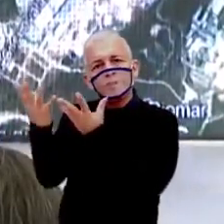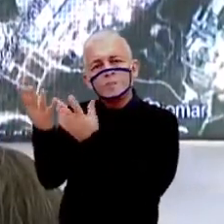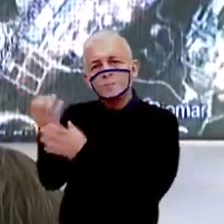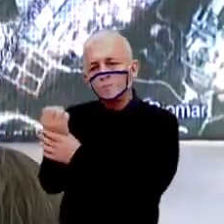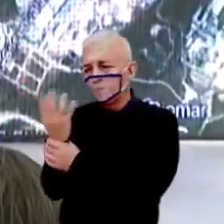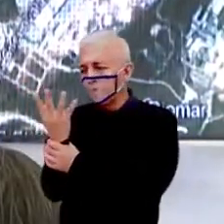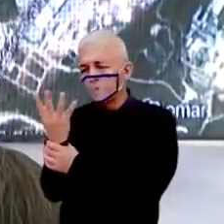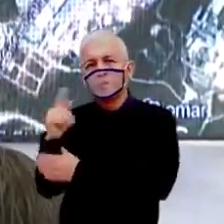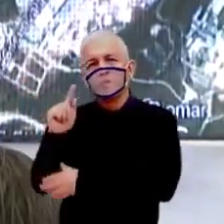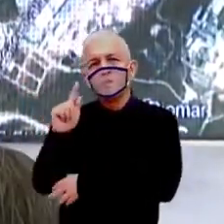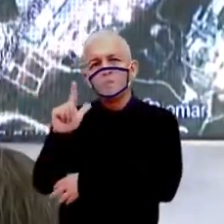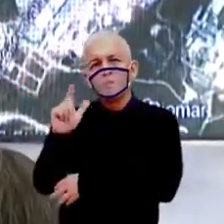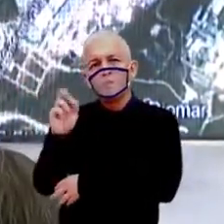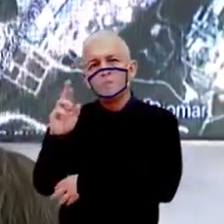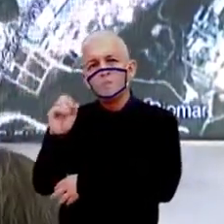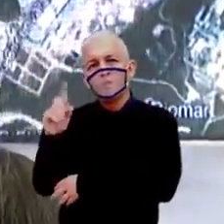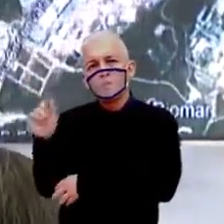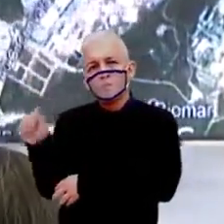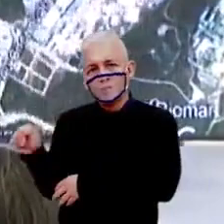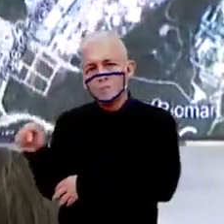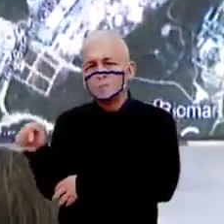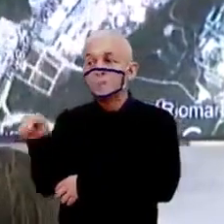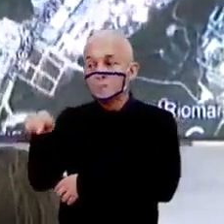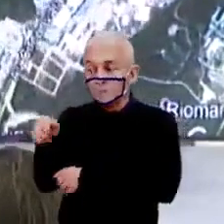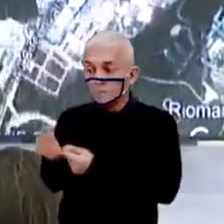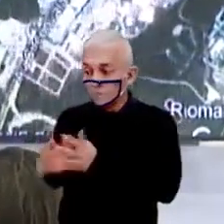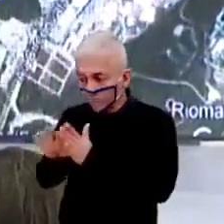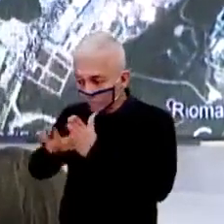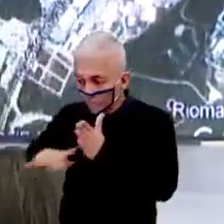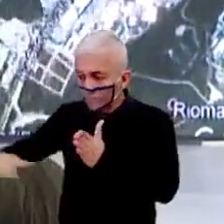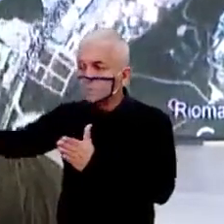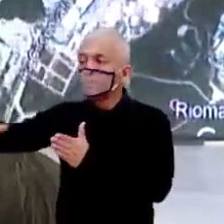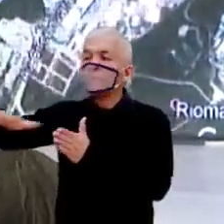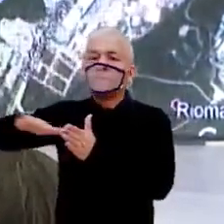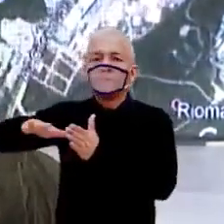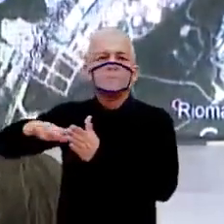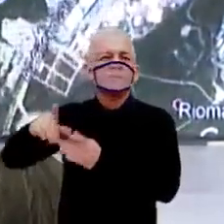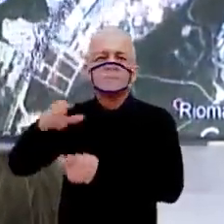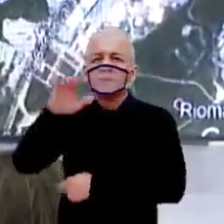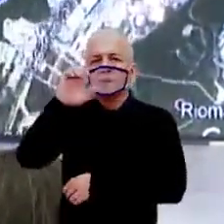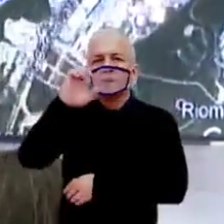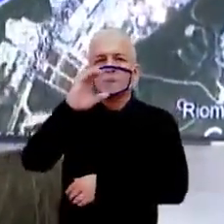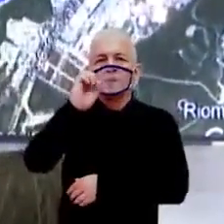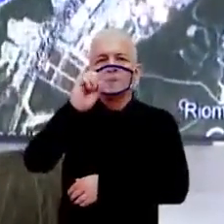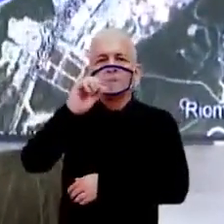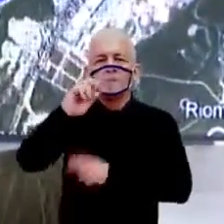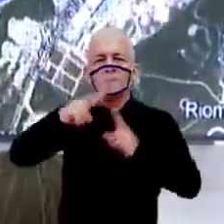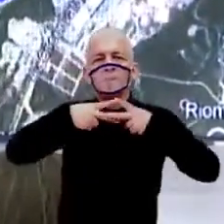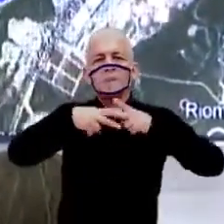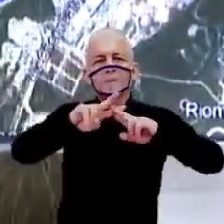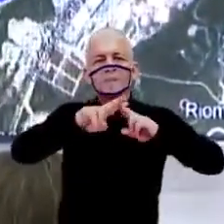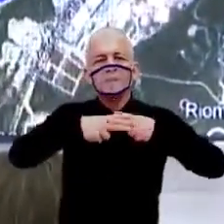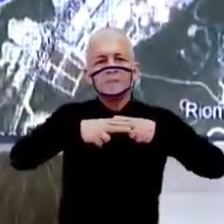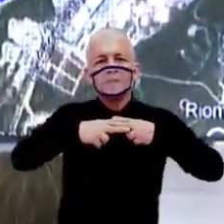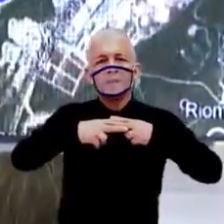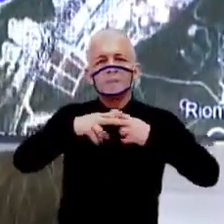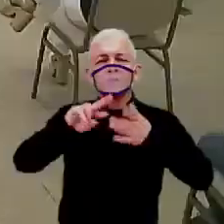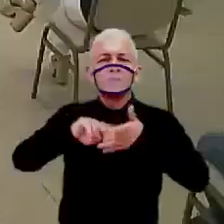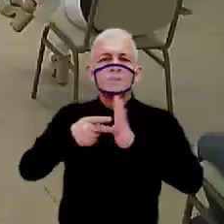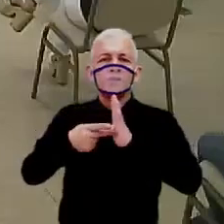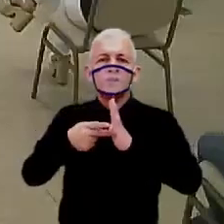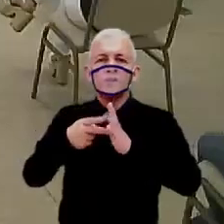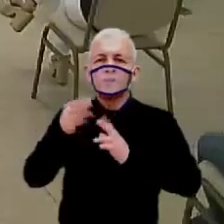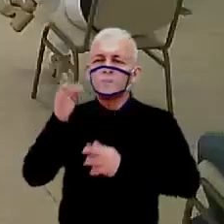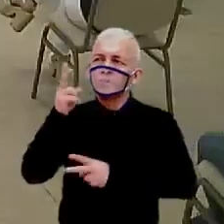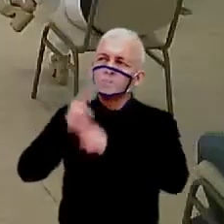estos dos vecinos directos tendremos el gran ecoparque, que es la apuesta ecoturística de la ciudad. Esto conlleva también, Ricardo,